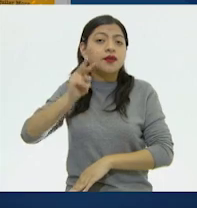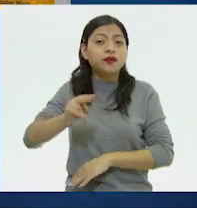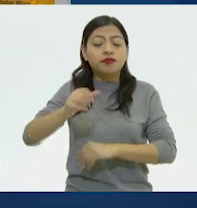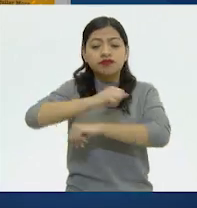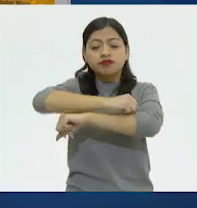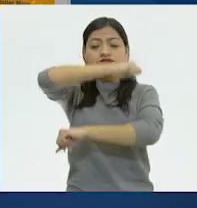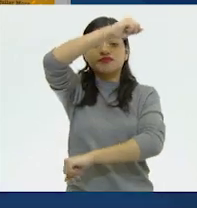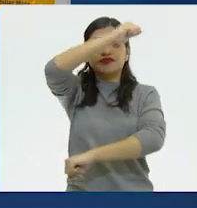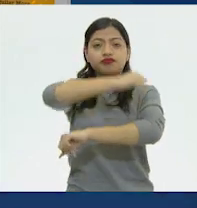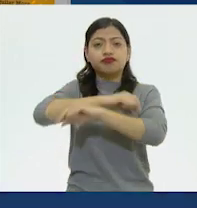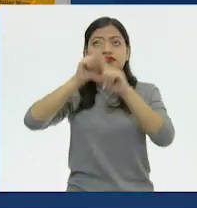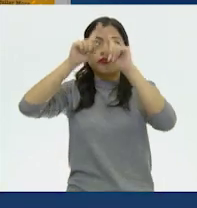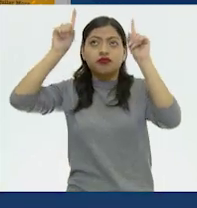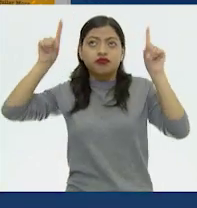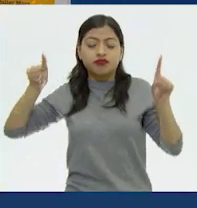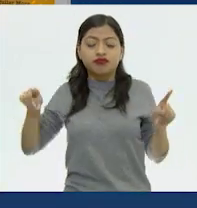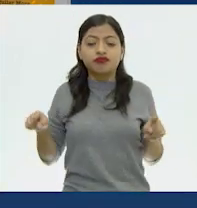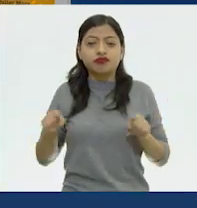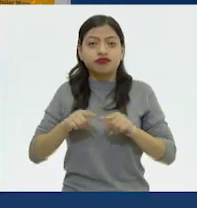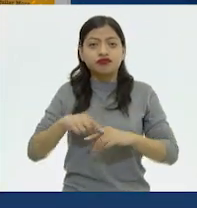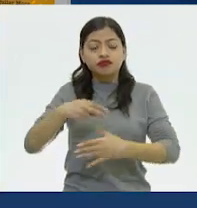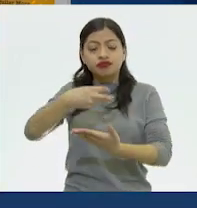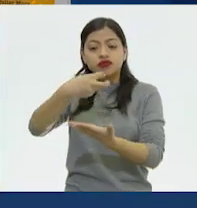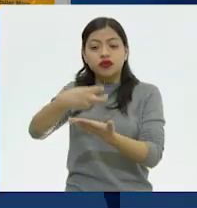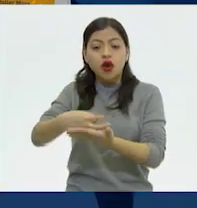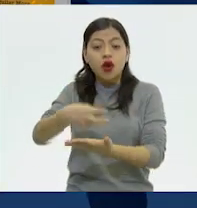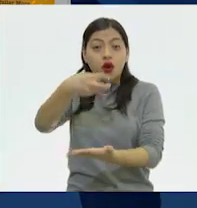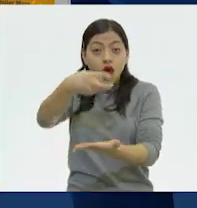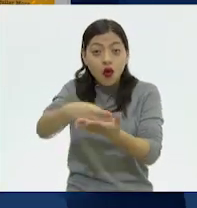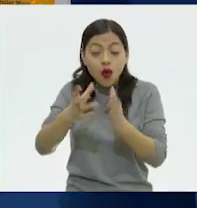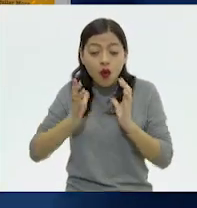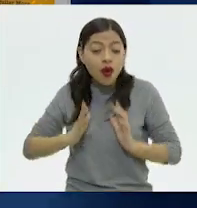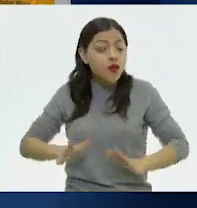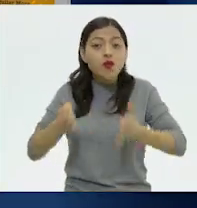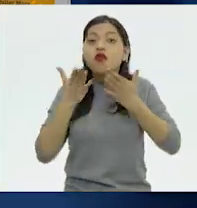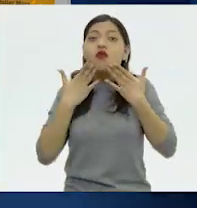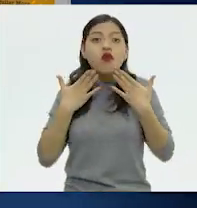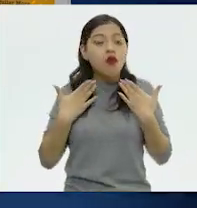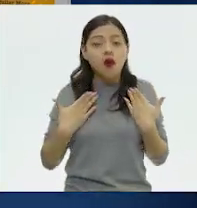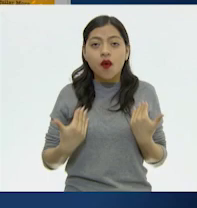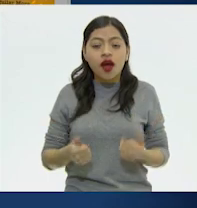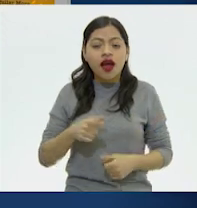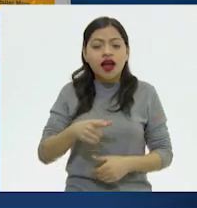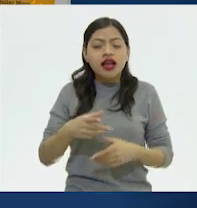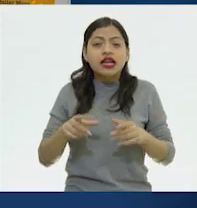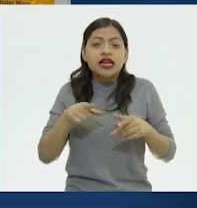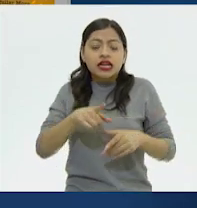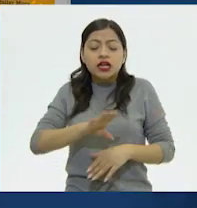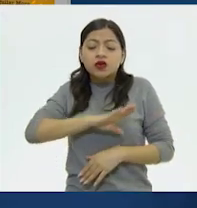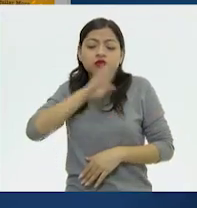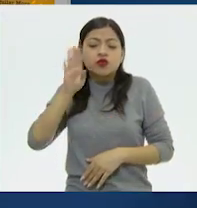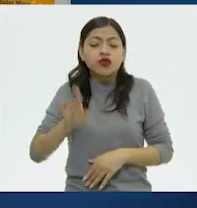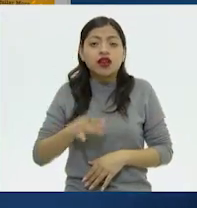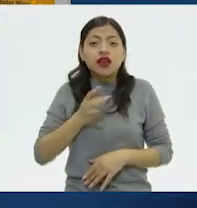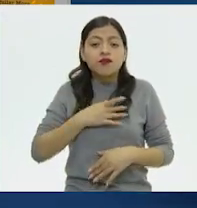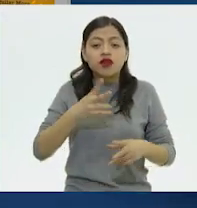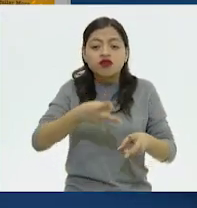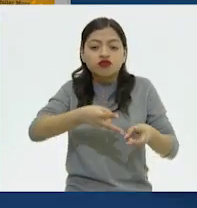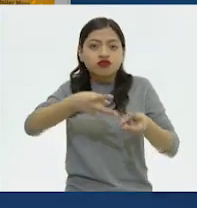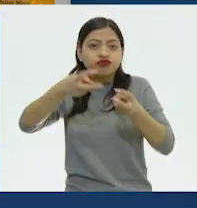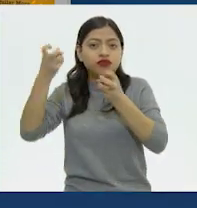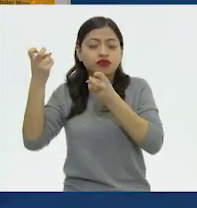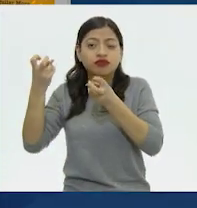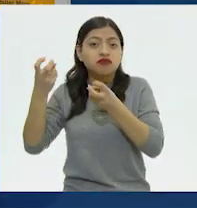la ventana. Ya no estaba. El muerto tímido había sido robado por